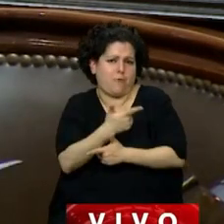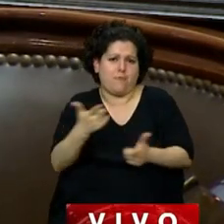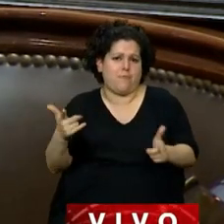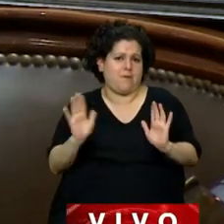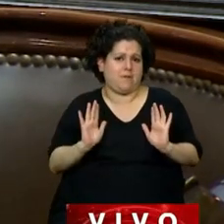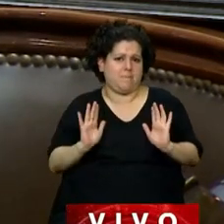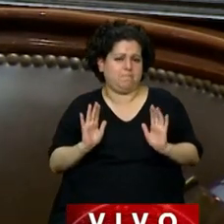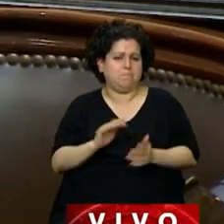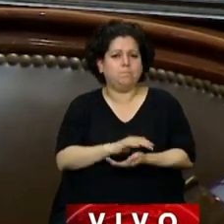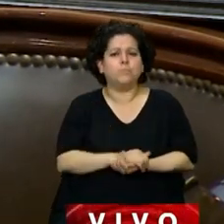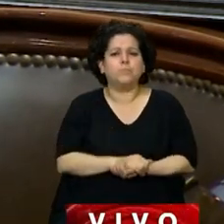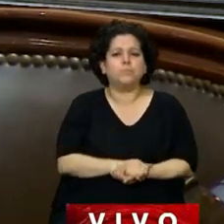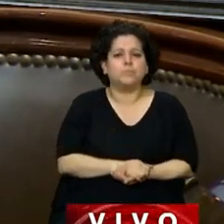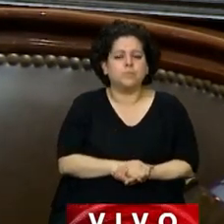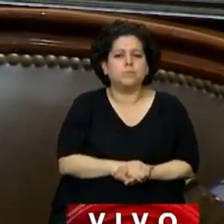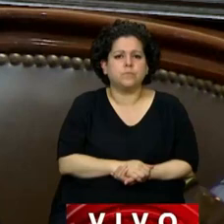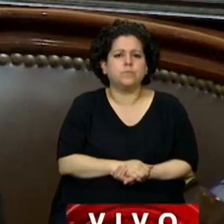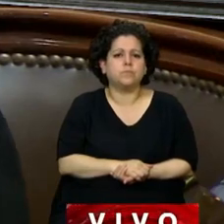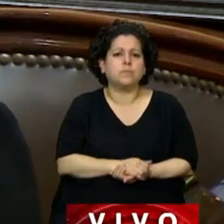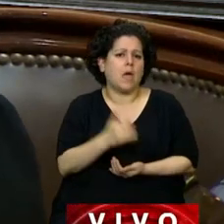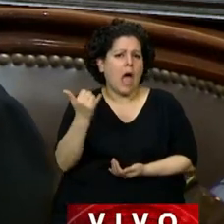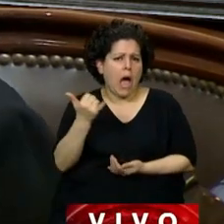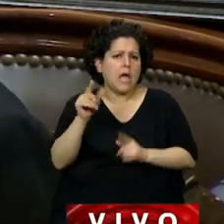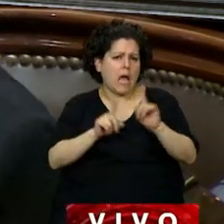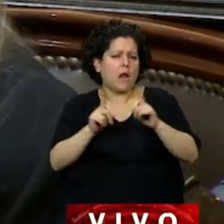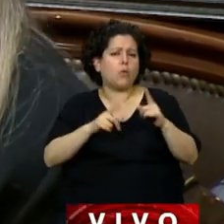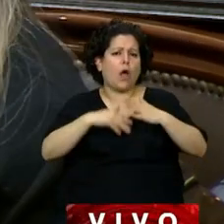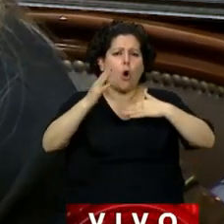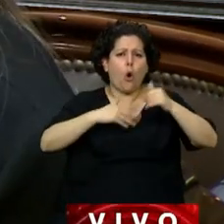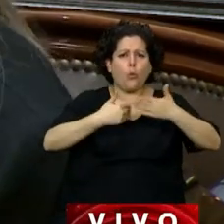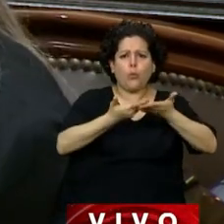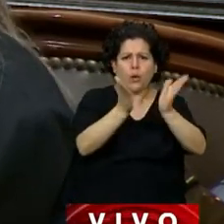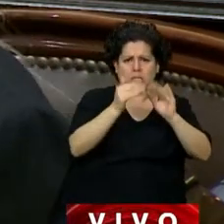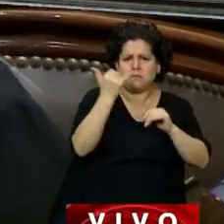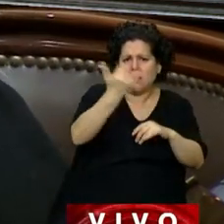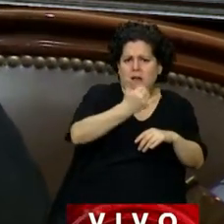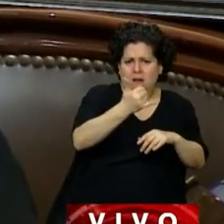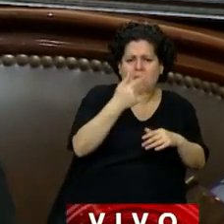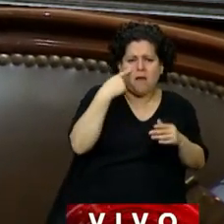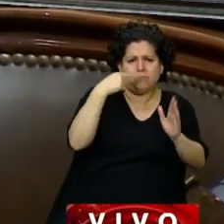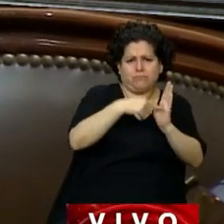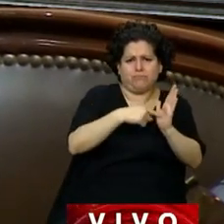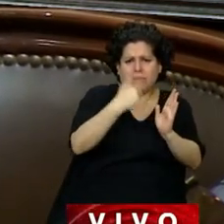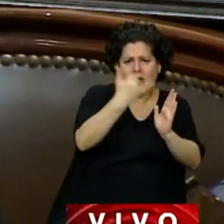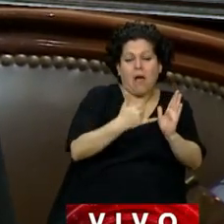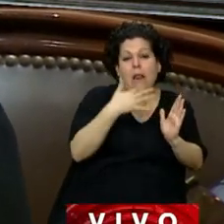situación. Hay sí previstas algunas obras de infraestructura que realmente